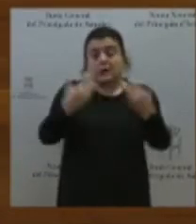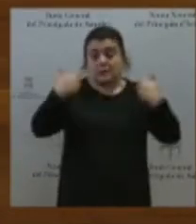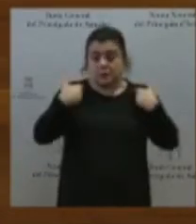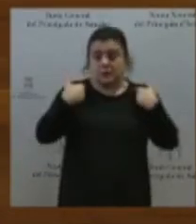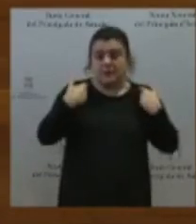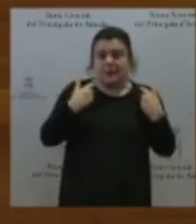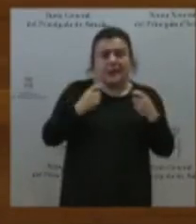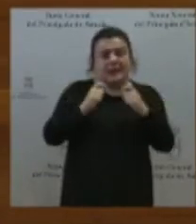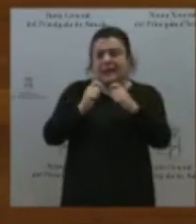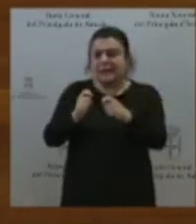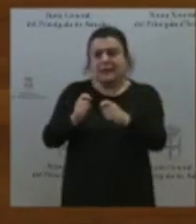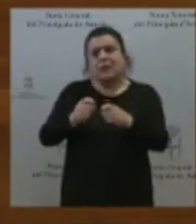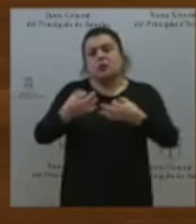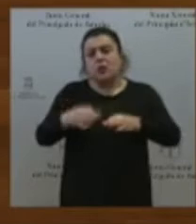mujeres.